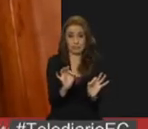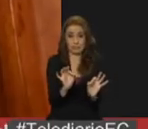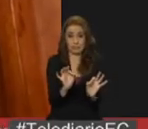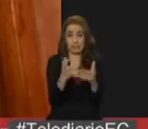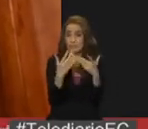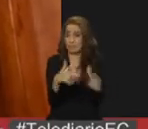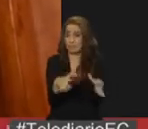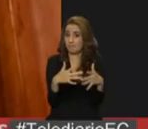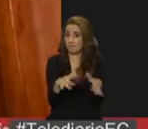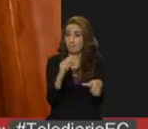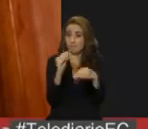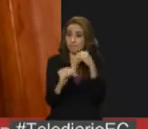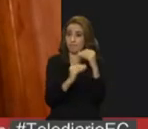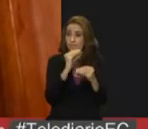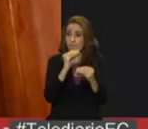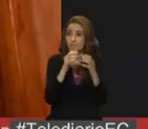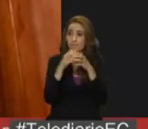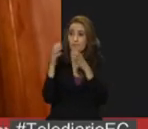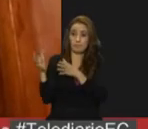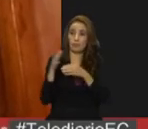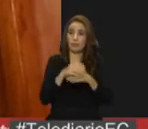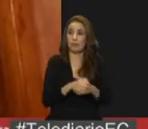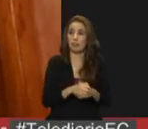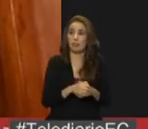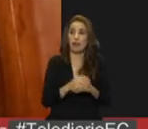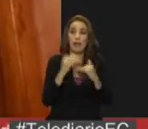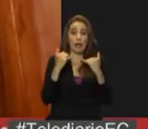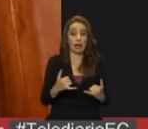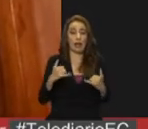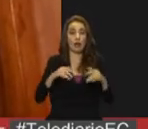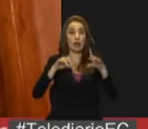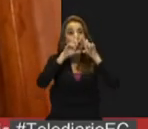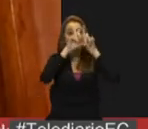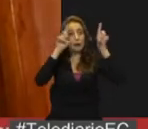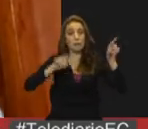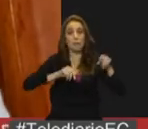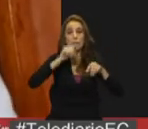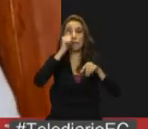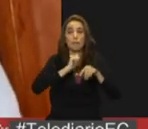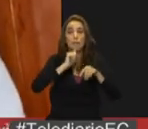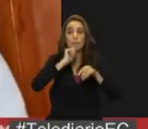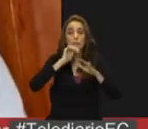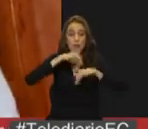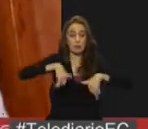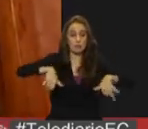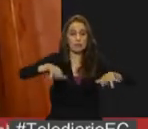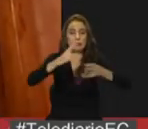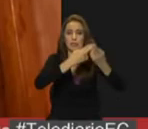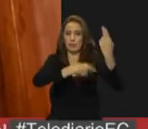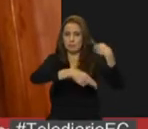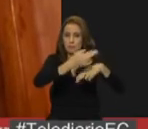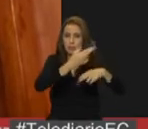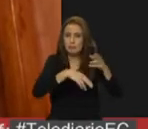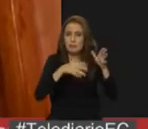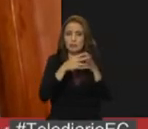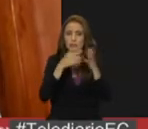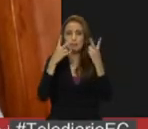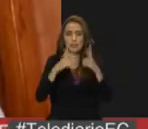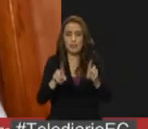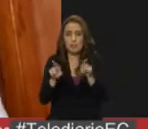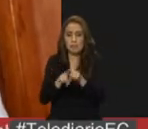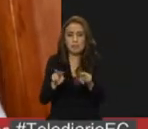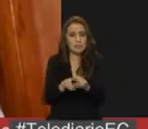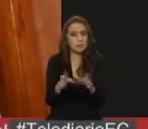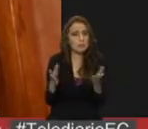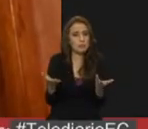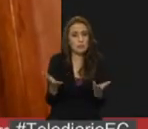importa, les es indiferente los sobornos. La empresa privada, el sistema comercial de las empresas privadas está